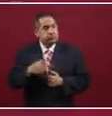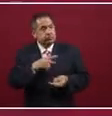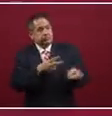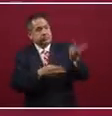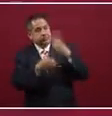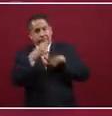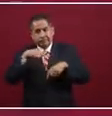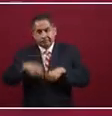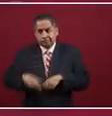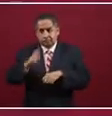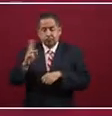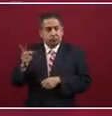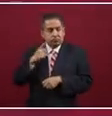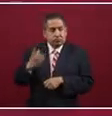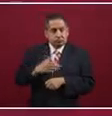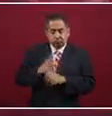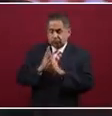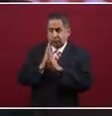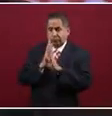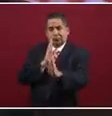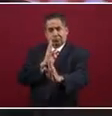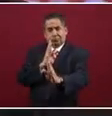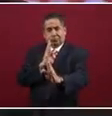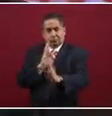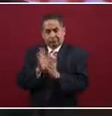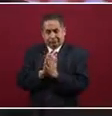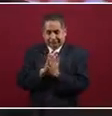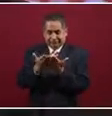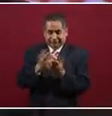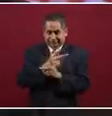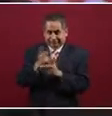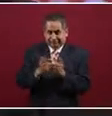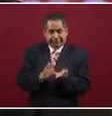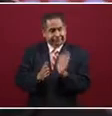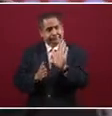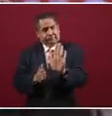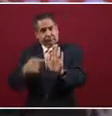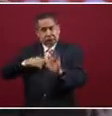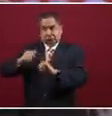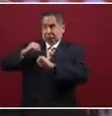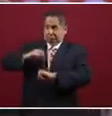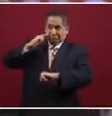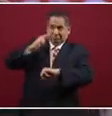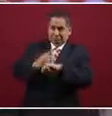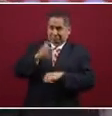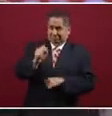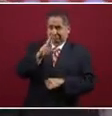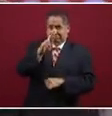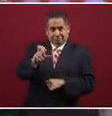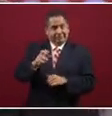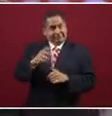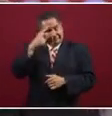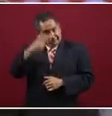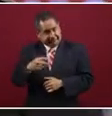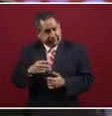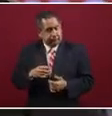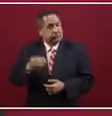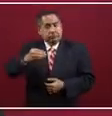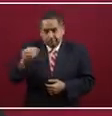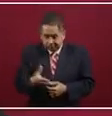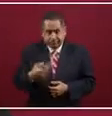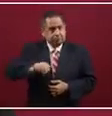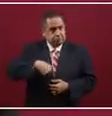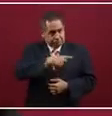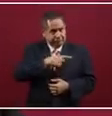hice fila y presenté mi pasaporte y soy el canciller de México. Y si no hubiera traído mi pasaporte, a bien